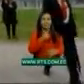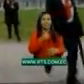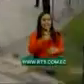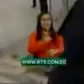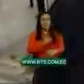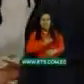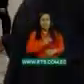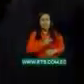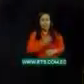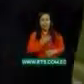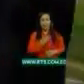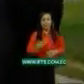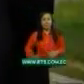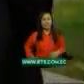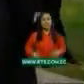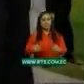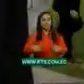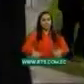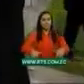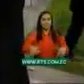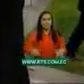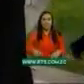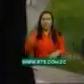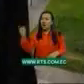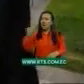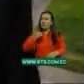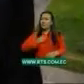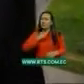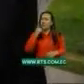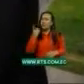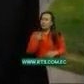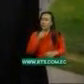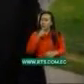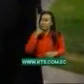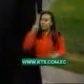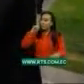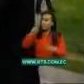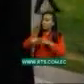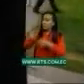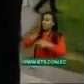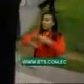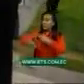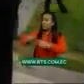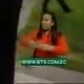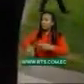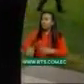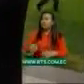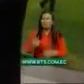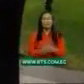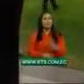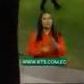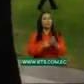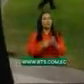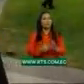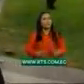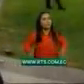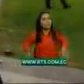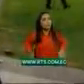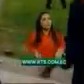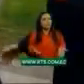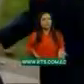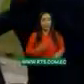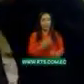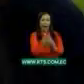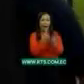Chile-Ecuador que el presidente Lenín Moreno y su homólogo Sebastián Piñera anunciaron que negociarán un acuerdo comercial que permita enfrentar y aglutinar el dinamismo